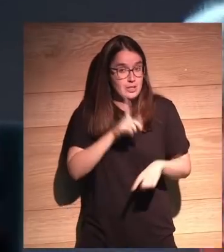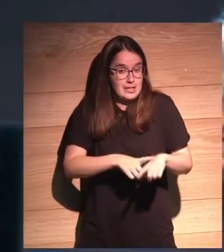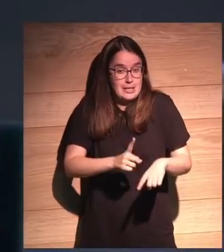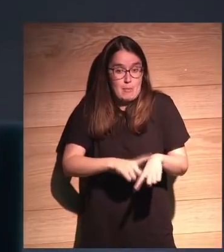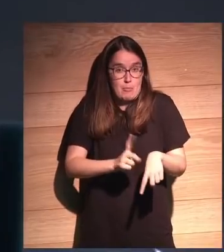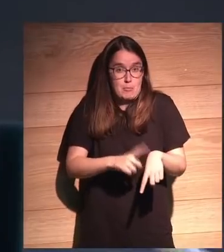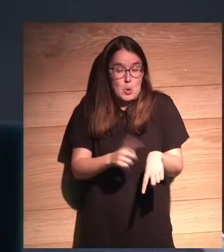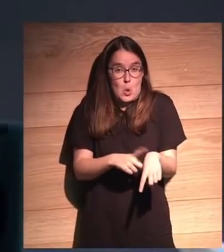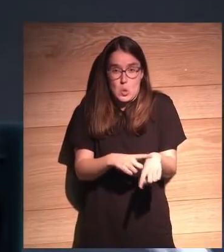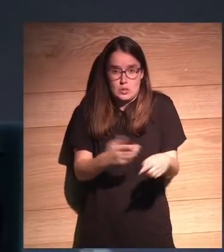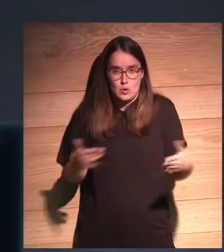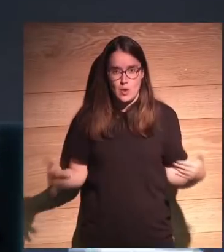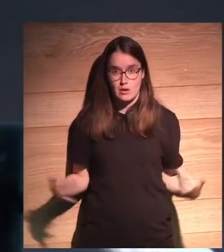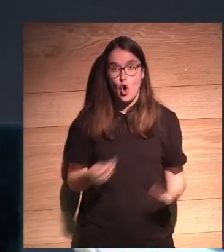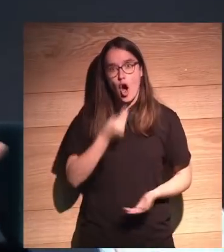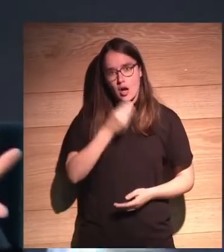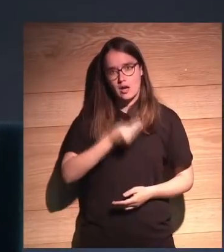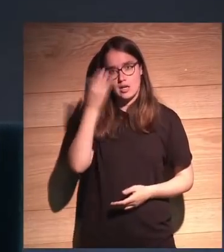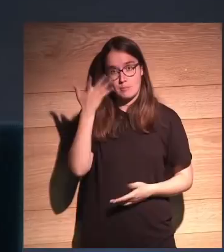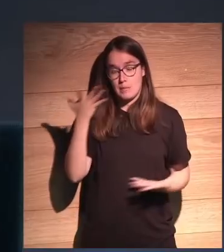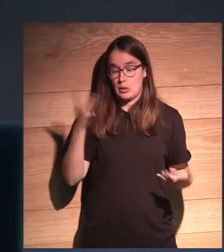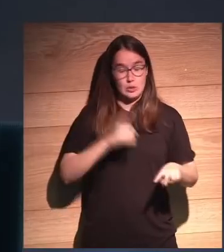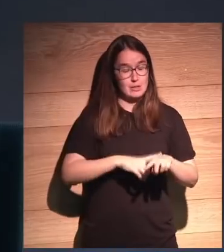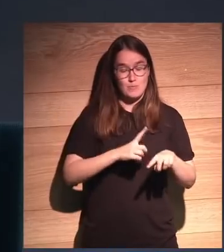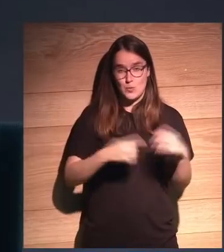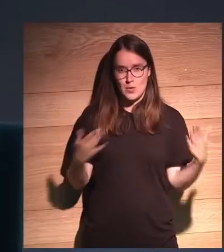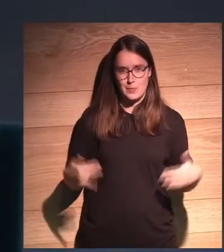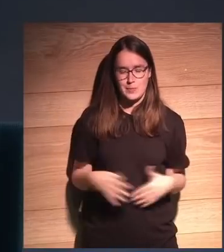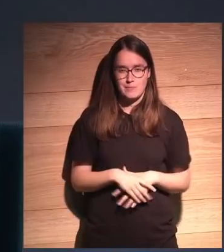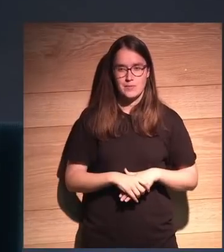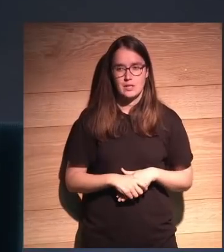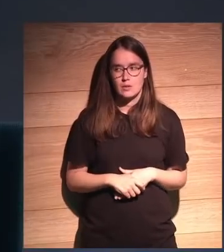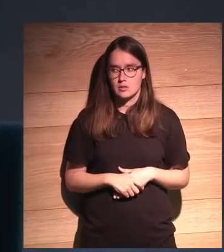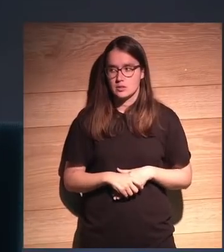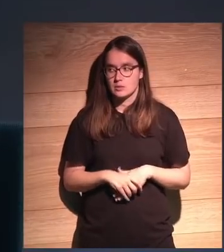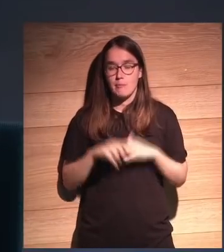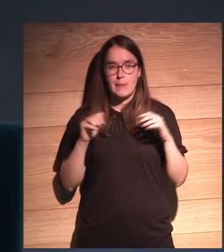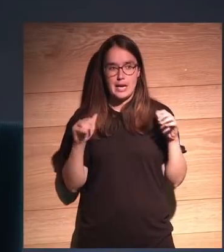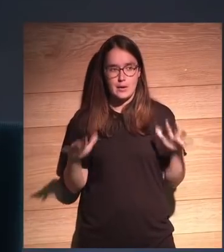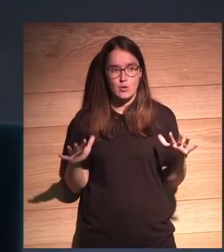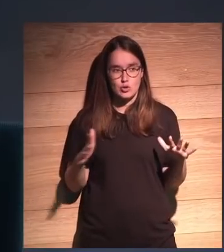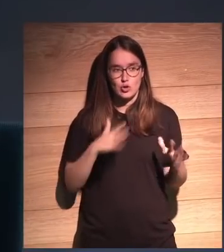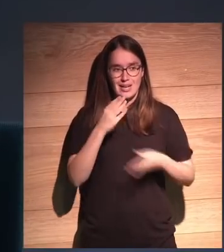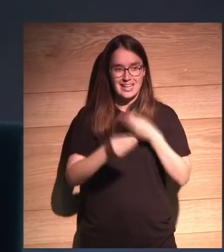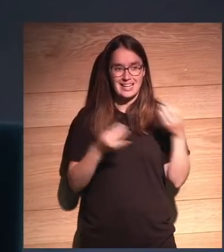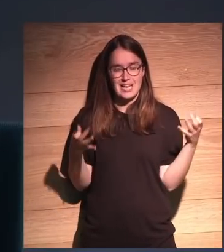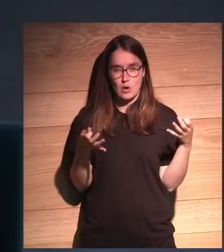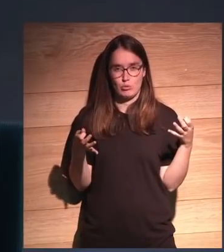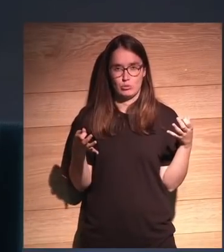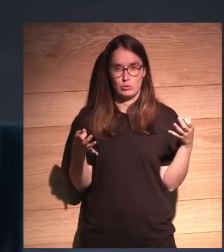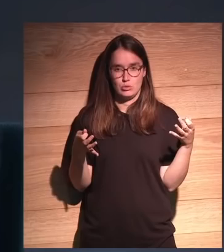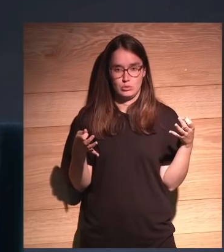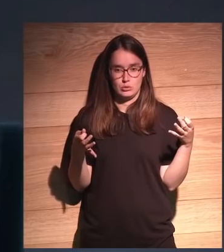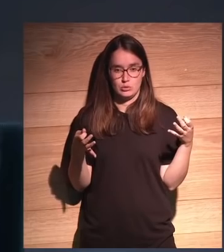mi vida no me lo permiten. Me gustaría, pero bueno, no he tenido tiempo para ello. Pero yo lo que hago más que nada es